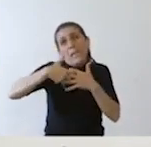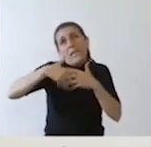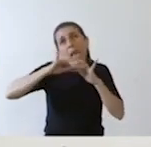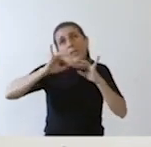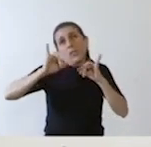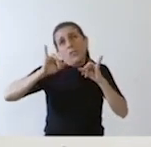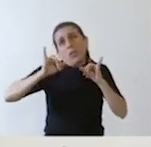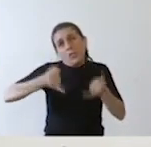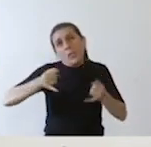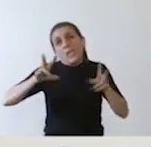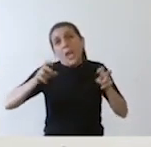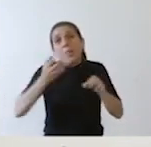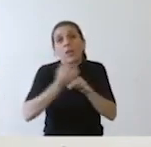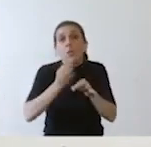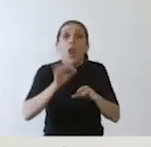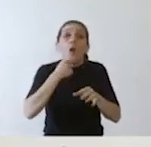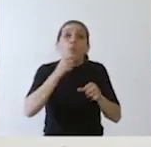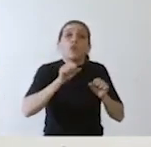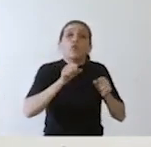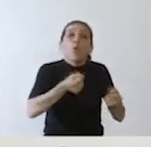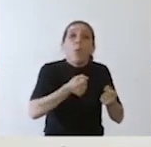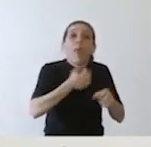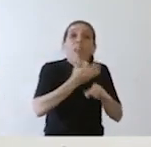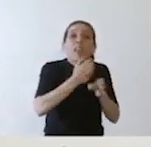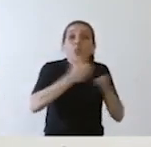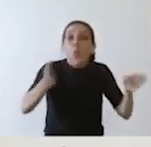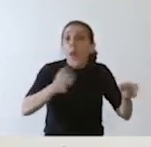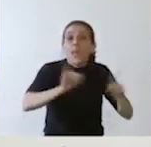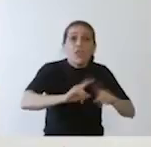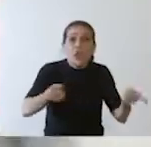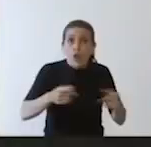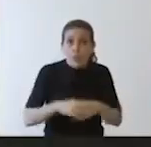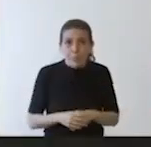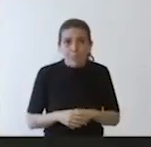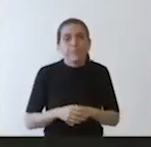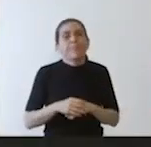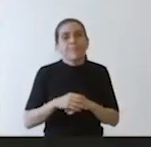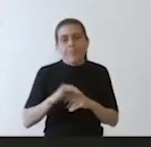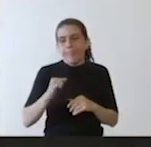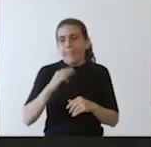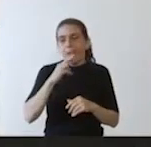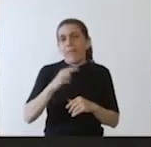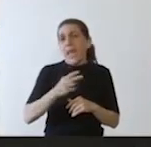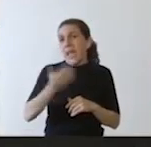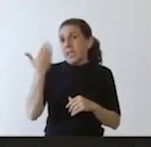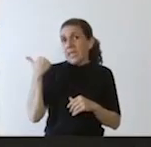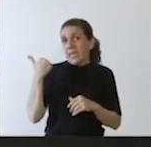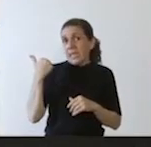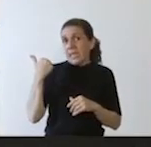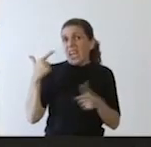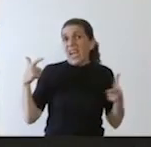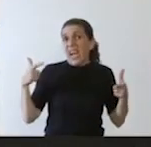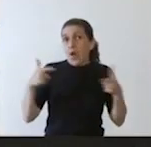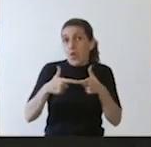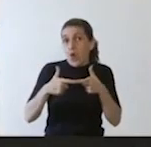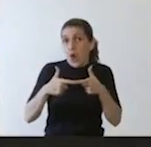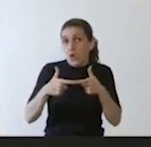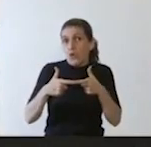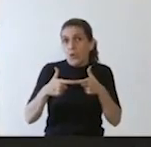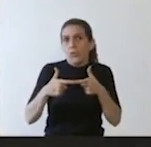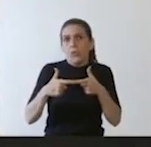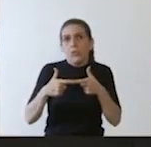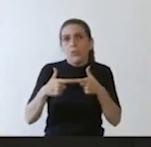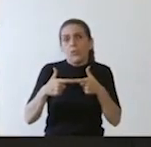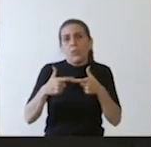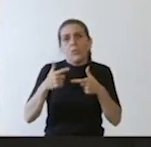de cancelación de periodo escolar. Sí, el viernes pasado, en la reunión que se realizó, se